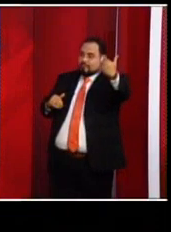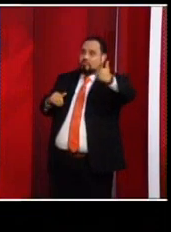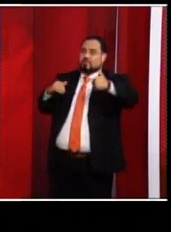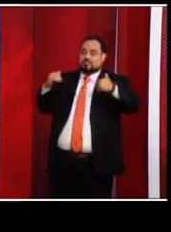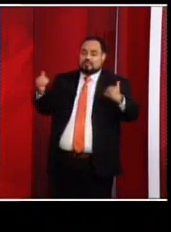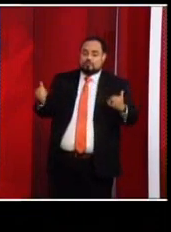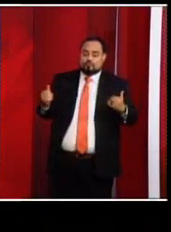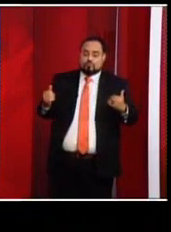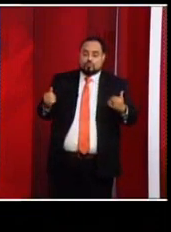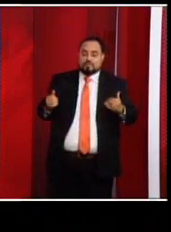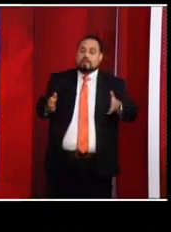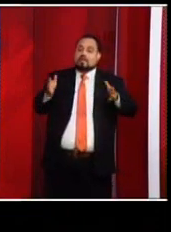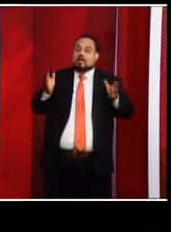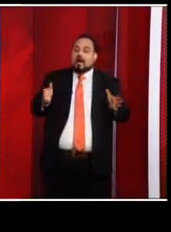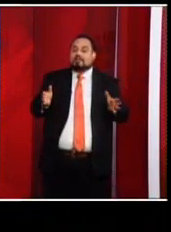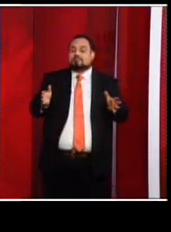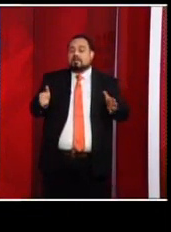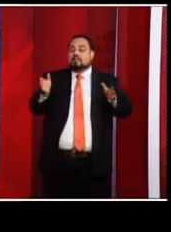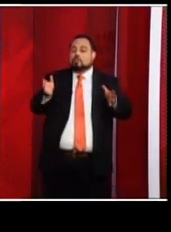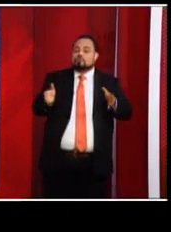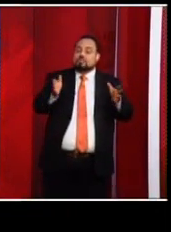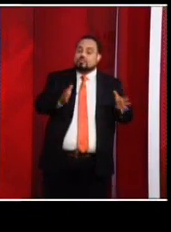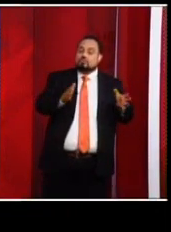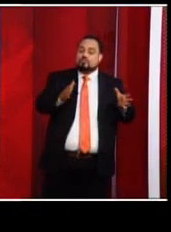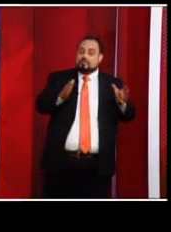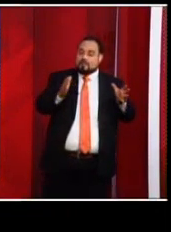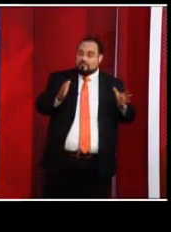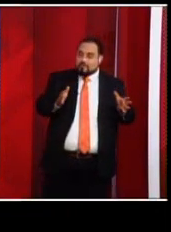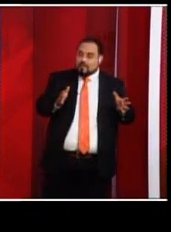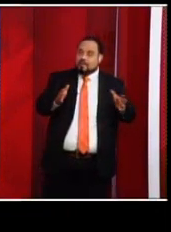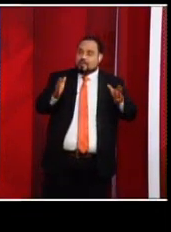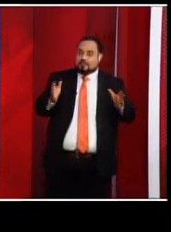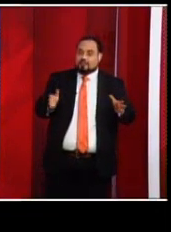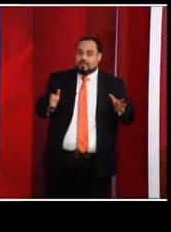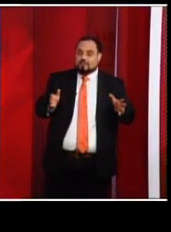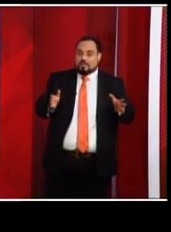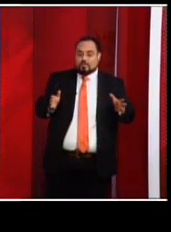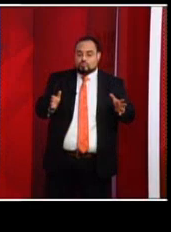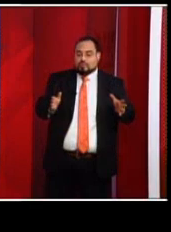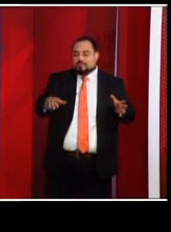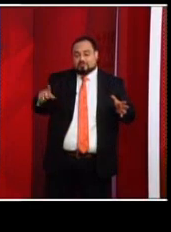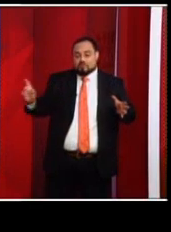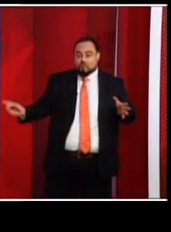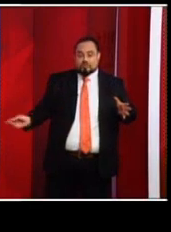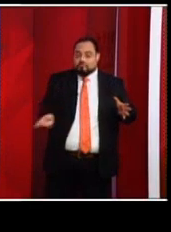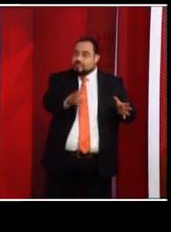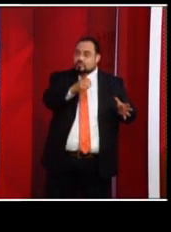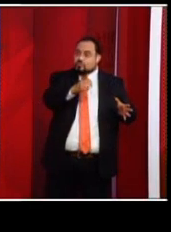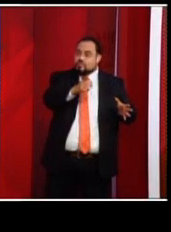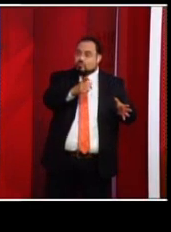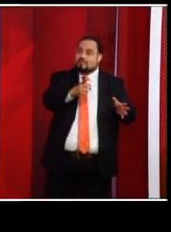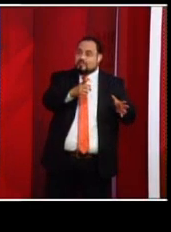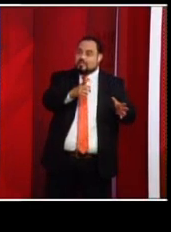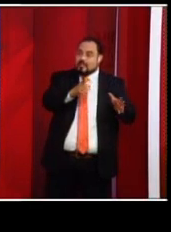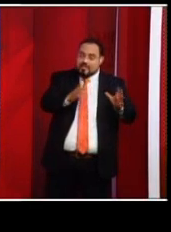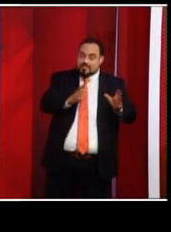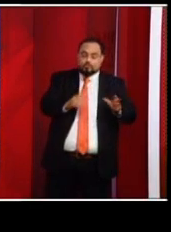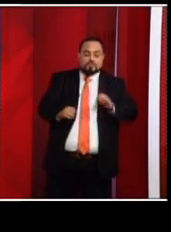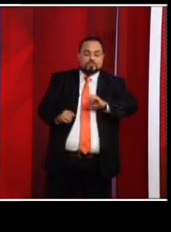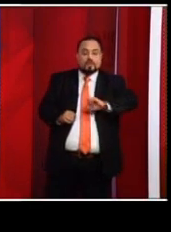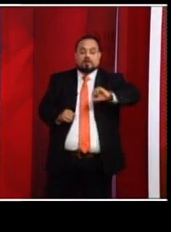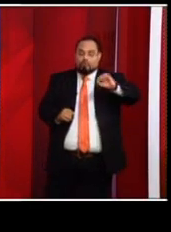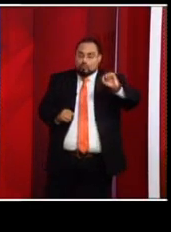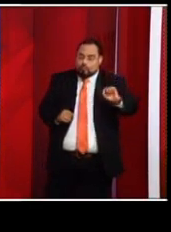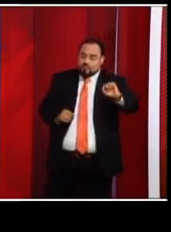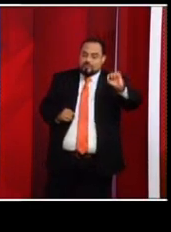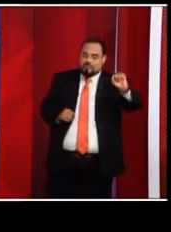aquellos camiones en aquellos furgones hasta los 120.000 quetzales en los cuales se pasan cual si fuera es tour y cual si eres